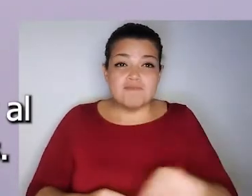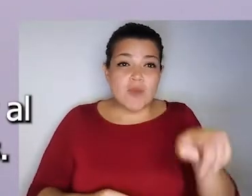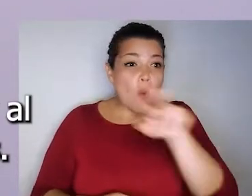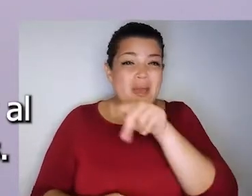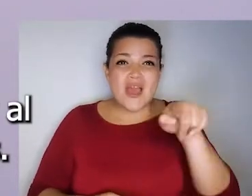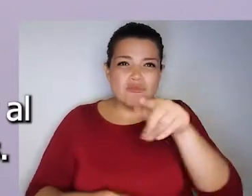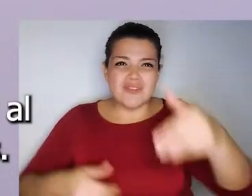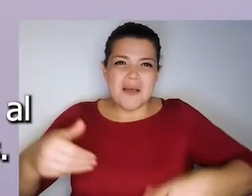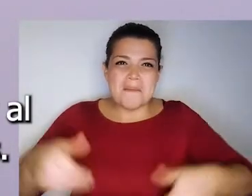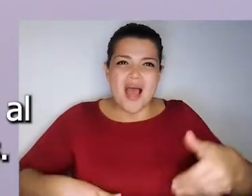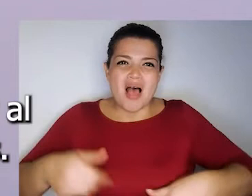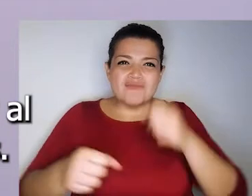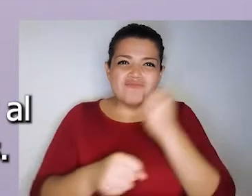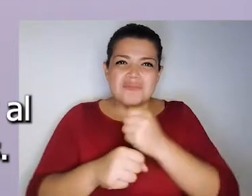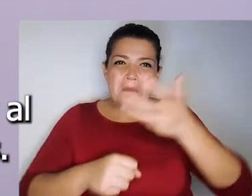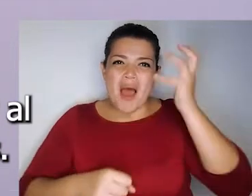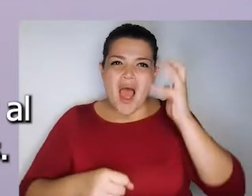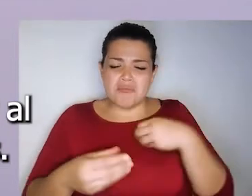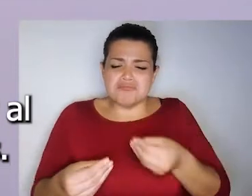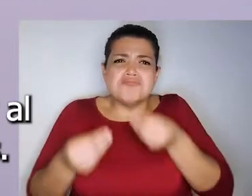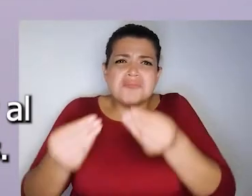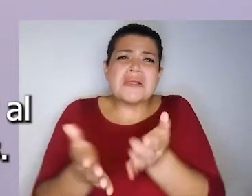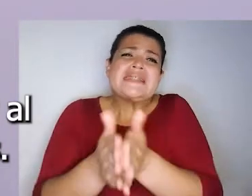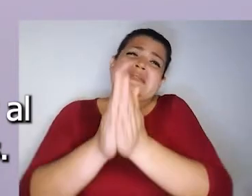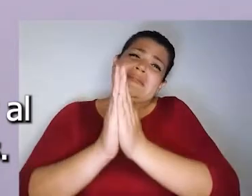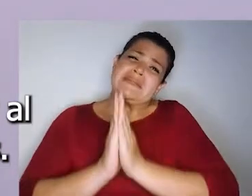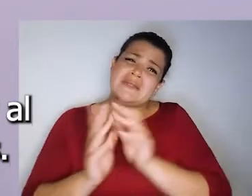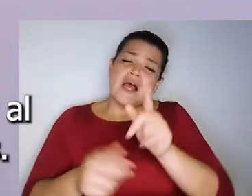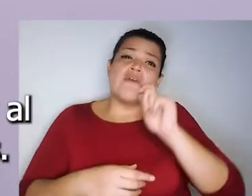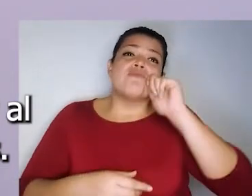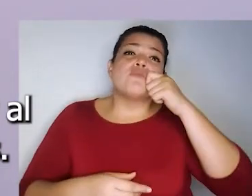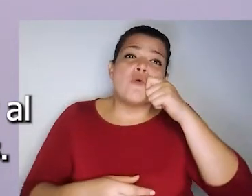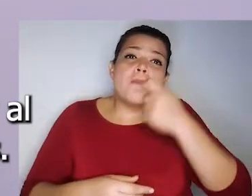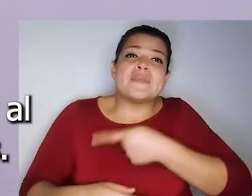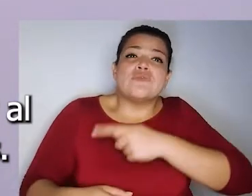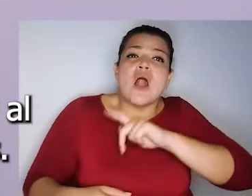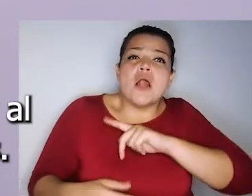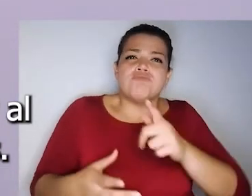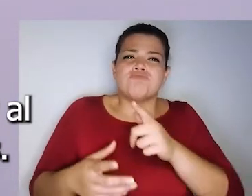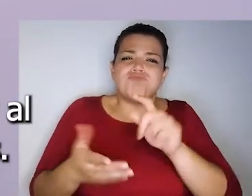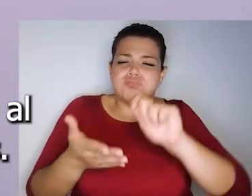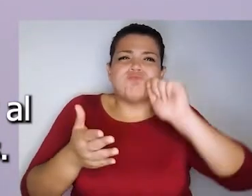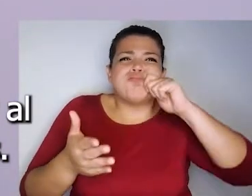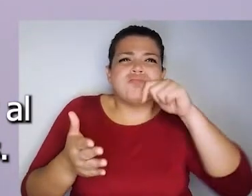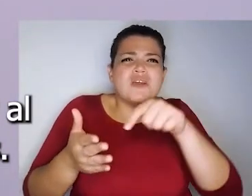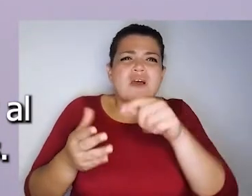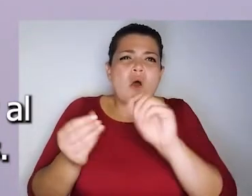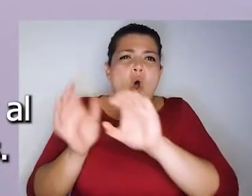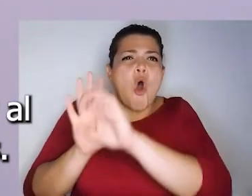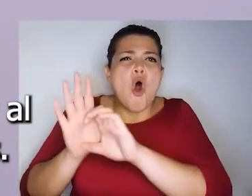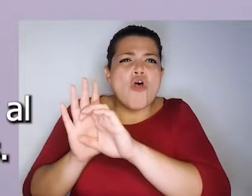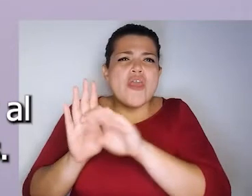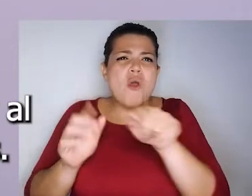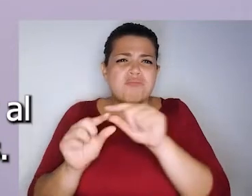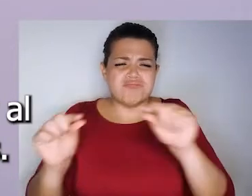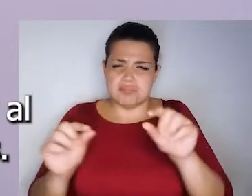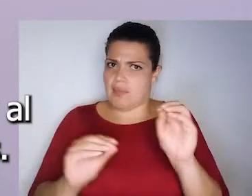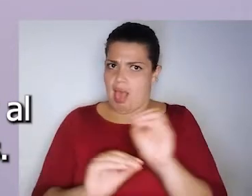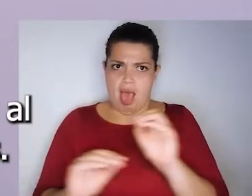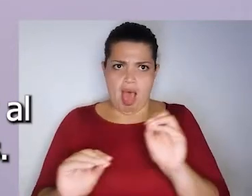de nuestros oficiales de servicio le va a pedir al cliente información personal como